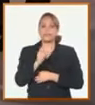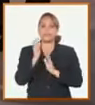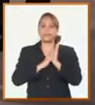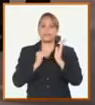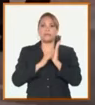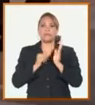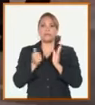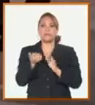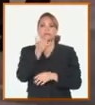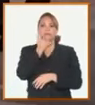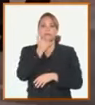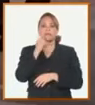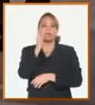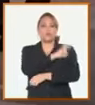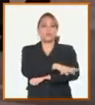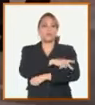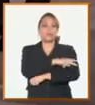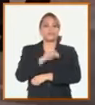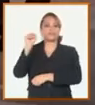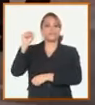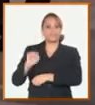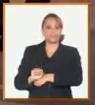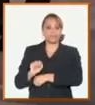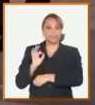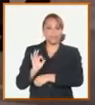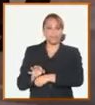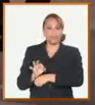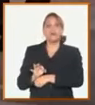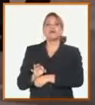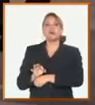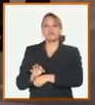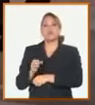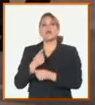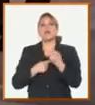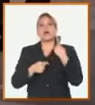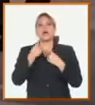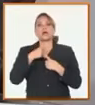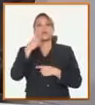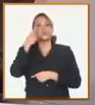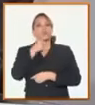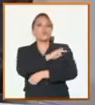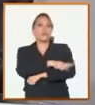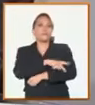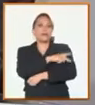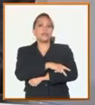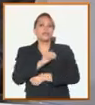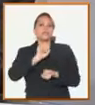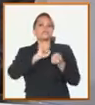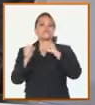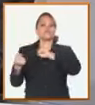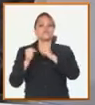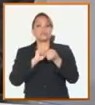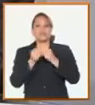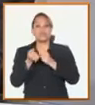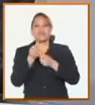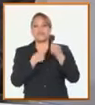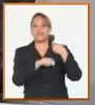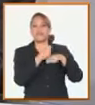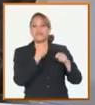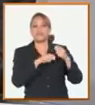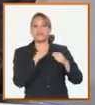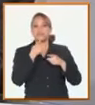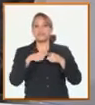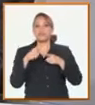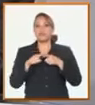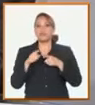el impacto que tiene sobre todo por los países del sur sí ha habido ha habido por ejemplo países que han impuestos restricciones hacia las exportaciones en sus productos